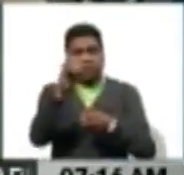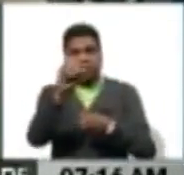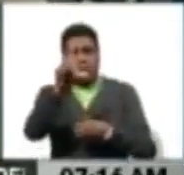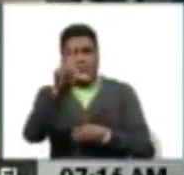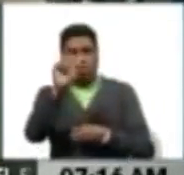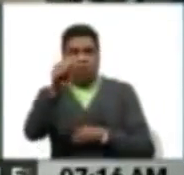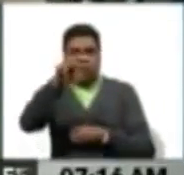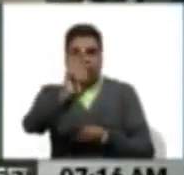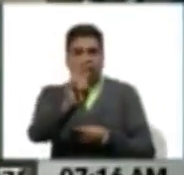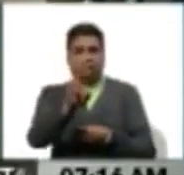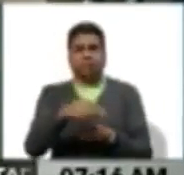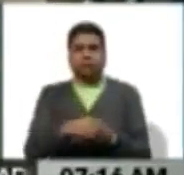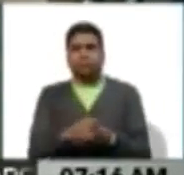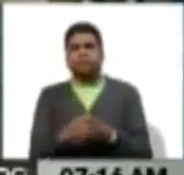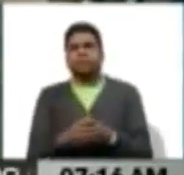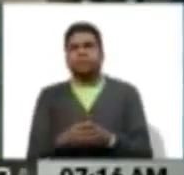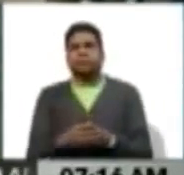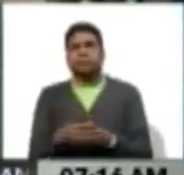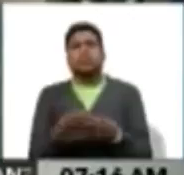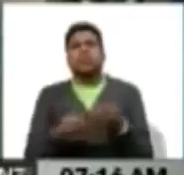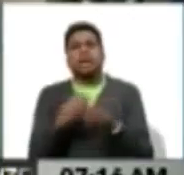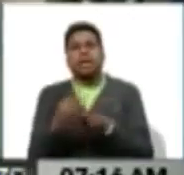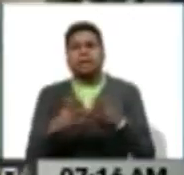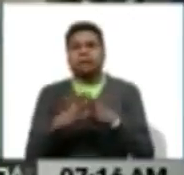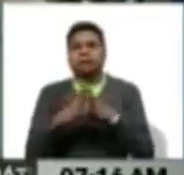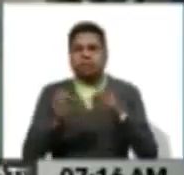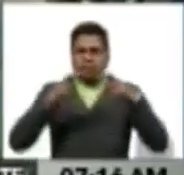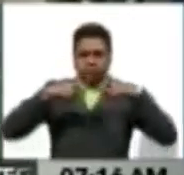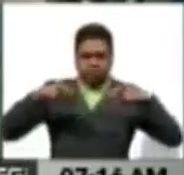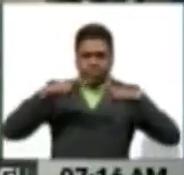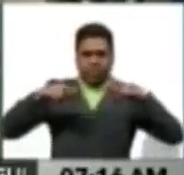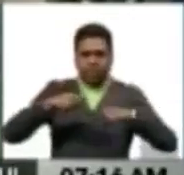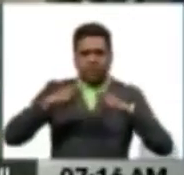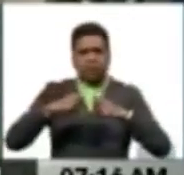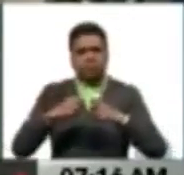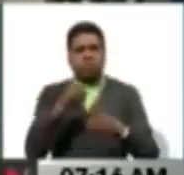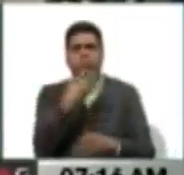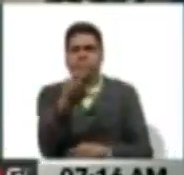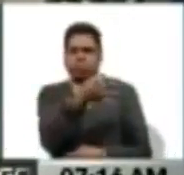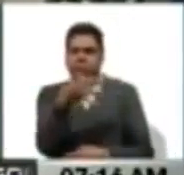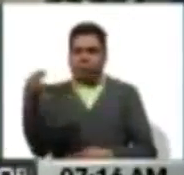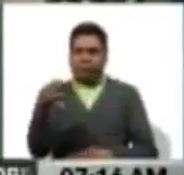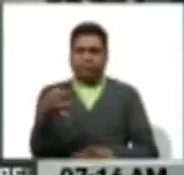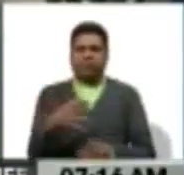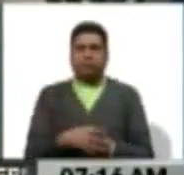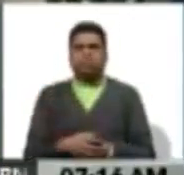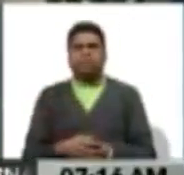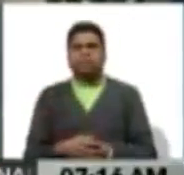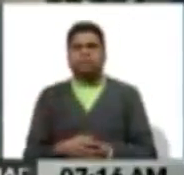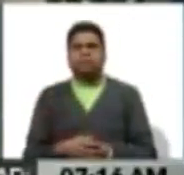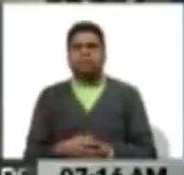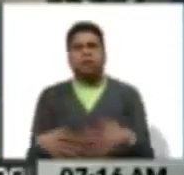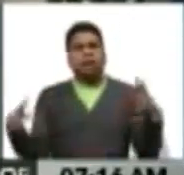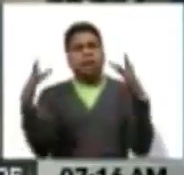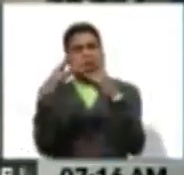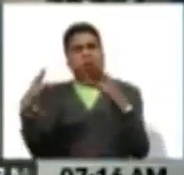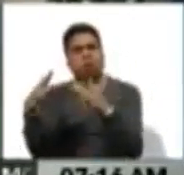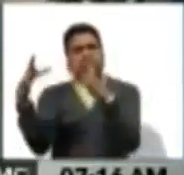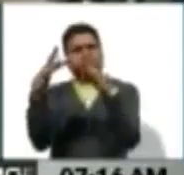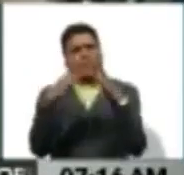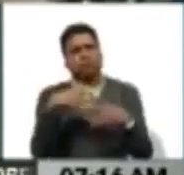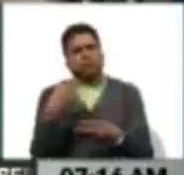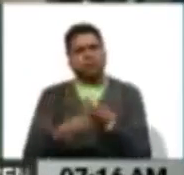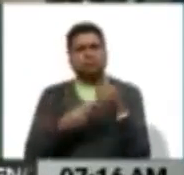prudencial para realizar una investigación exacta y correcta de los datos que se nos ofrecieron. El contacto se hizo con